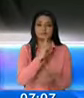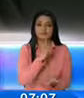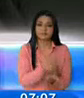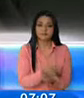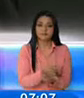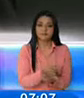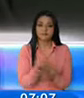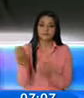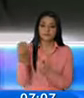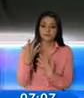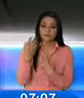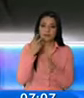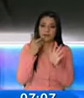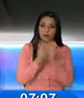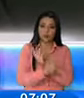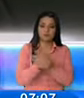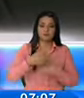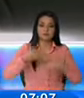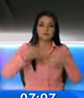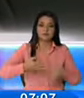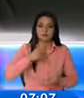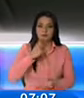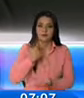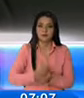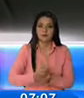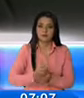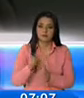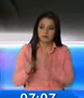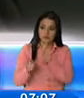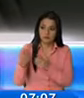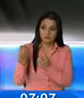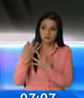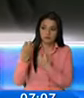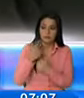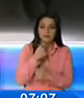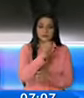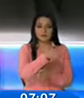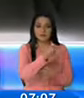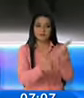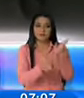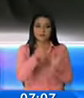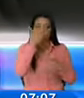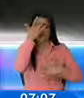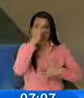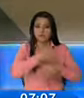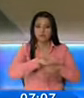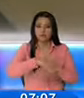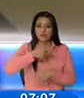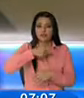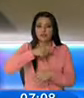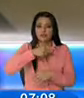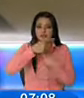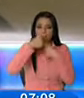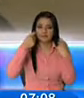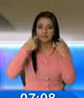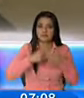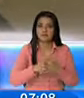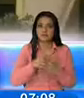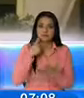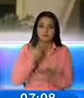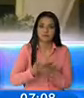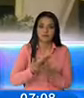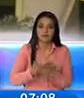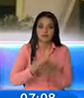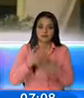la información es verídica, ya que de igual manera había personas intoxicadas por este licor. Como parte de las evidencias halladas